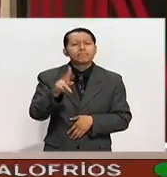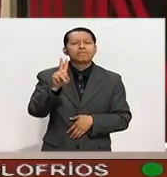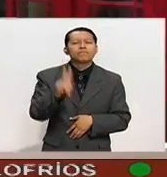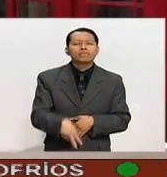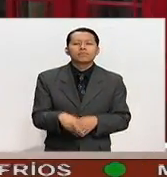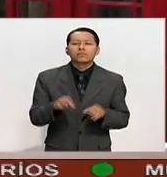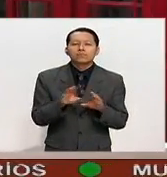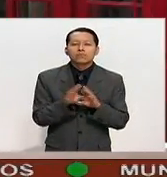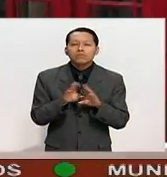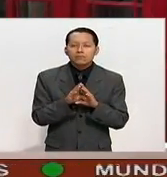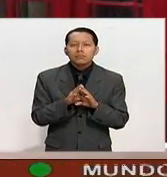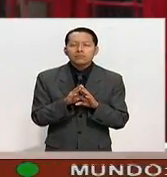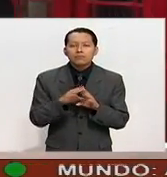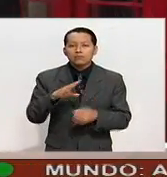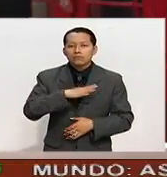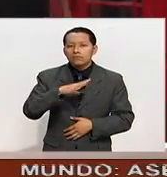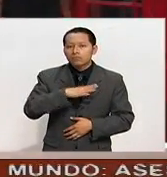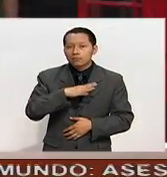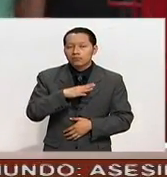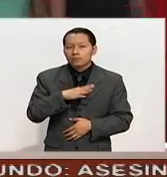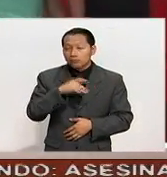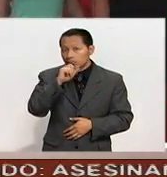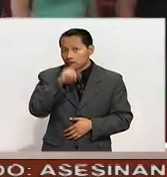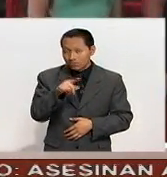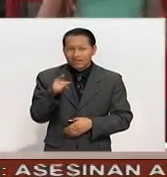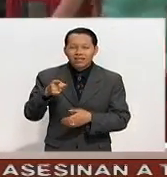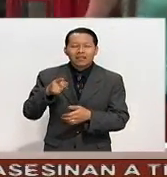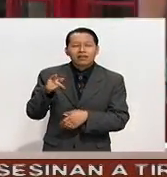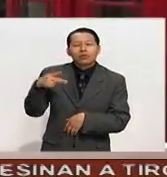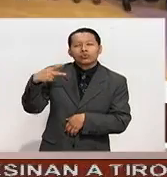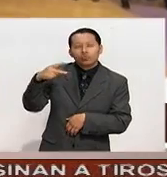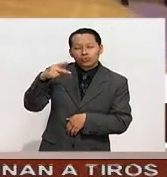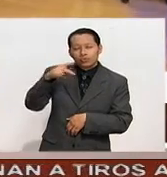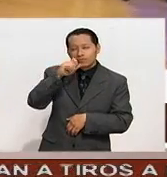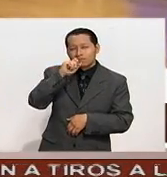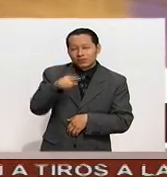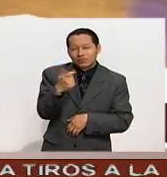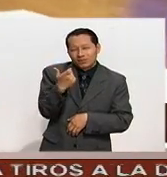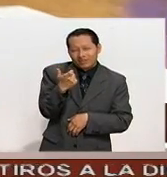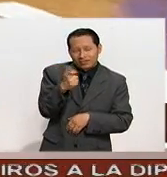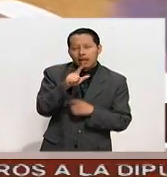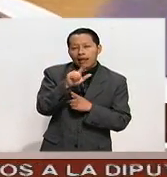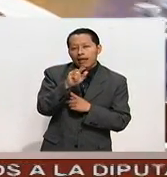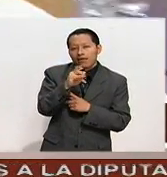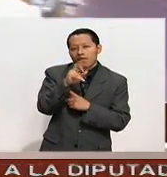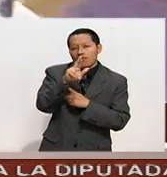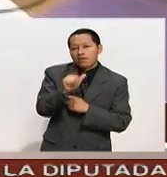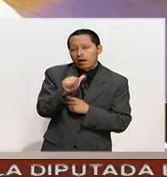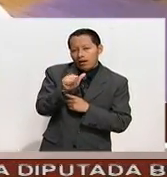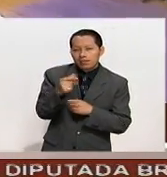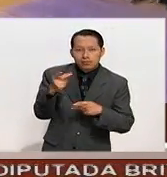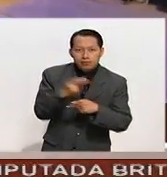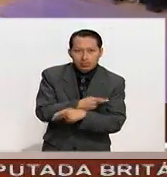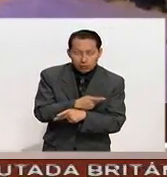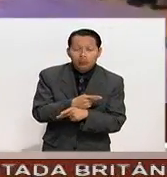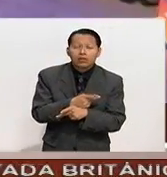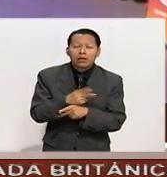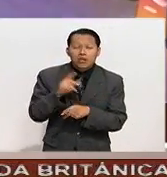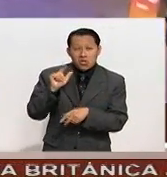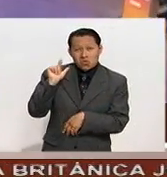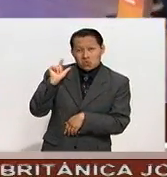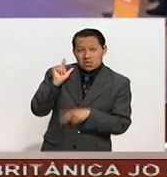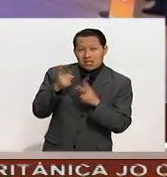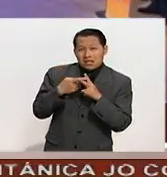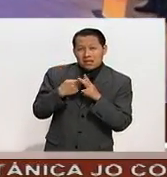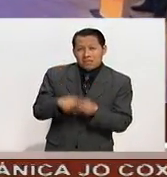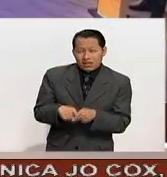ya la libra esterlina ya viene, desde el lunes pasado, viene observando una depreciación, es decir,